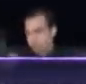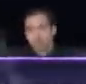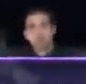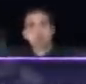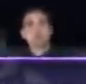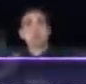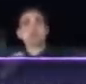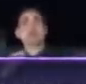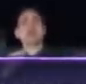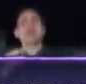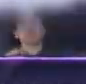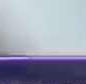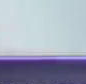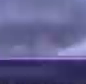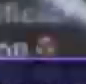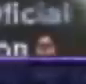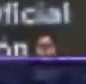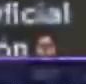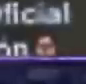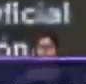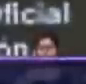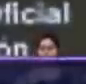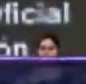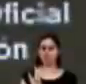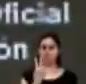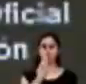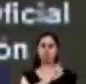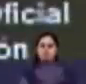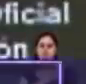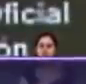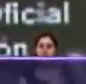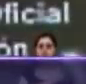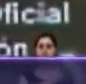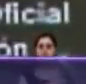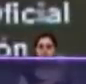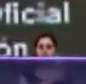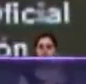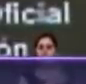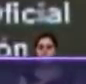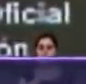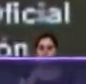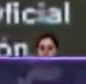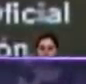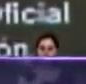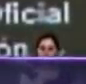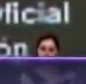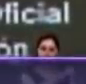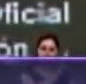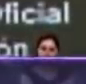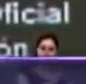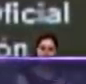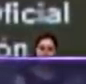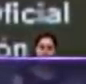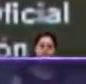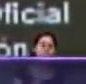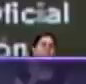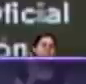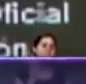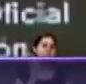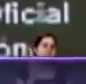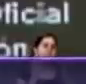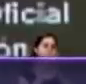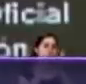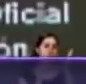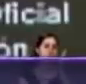5 y 6 de la central de San Juan. El 7 de noviembre firmamos 6 leyes para